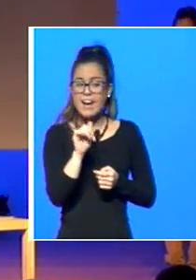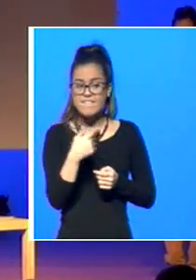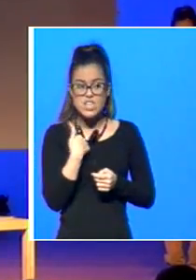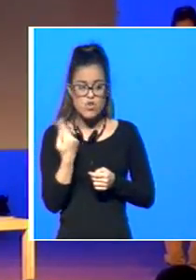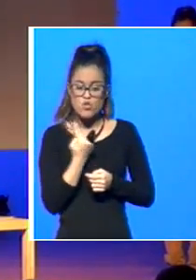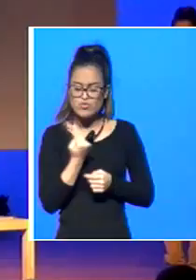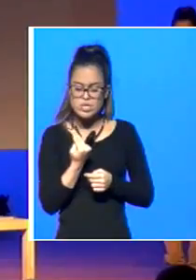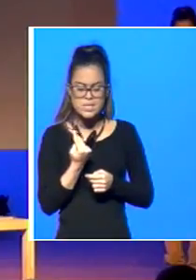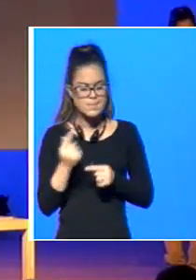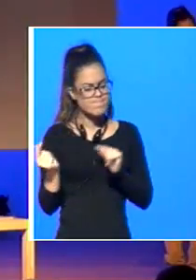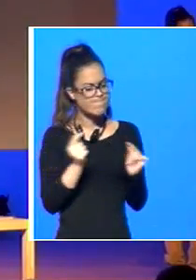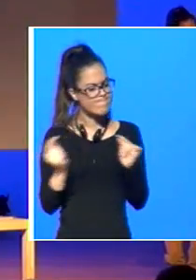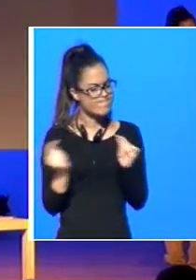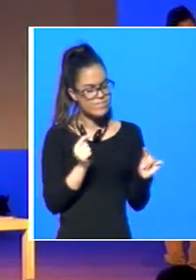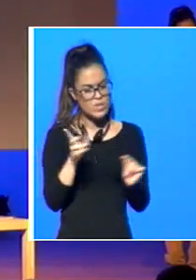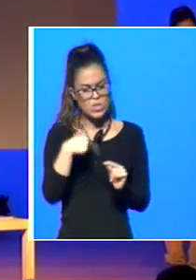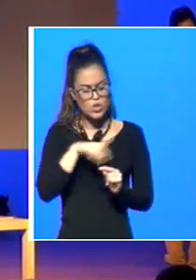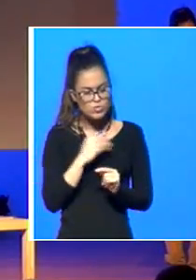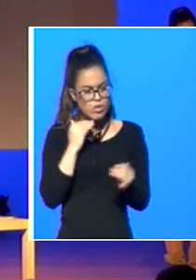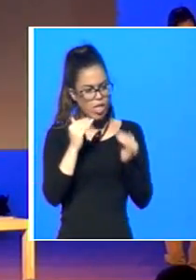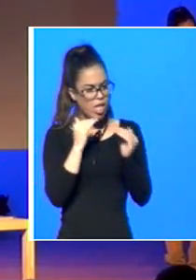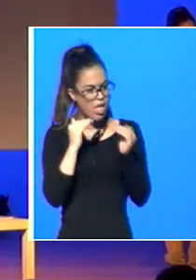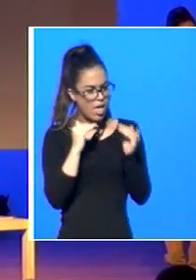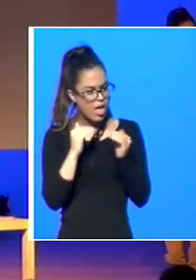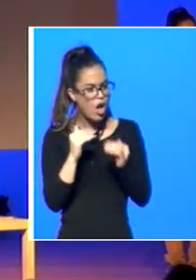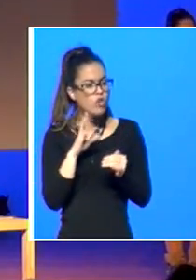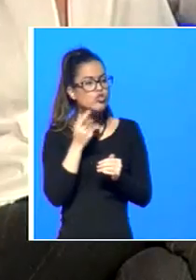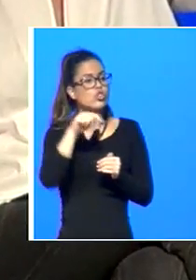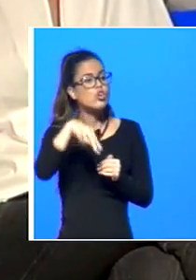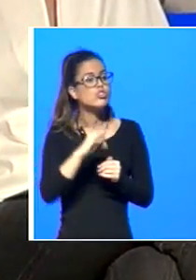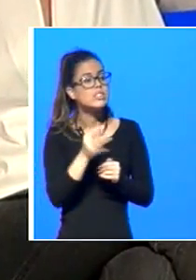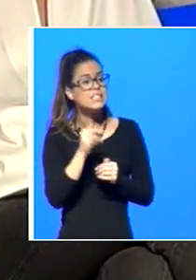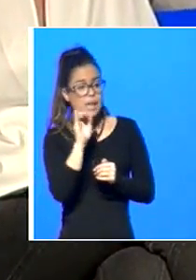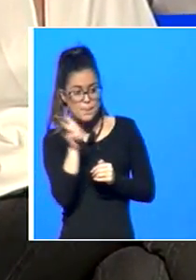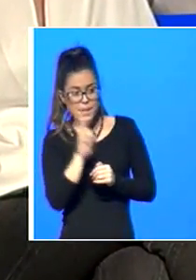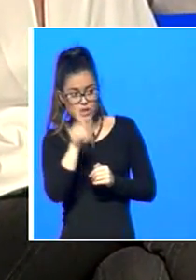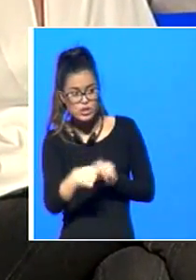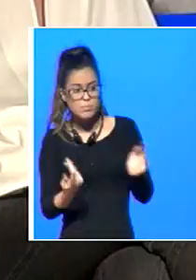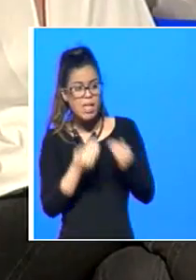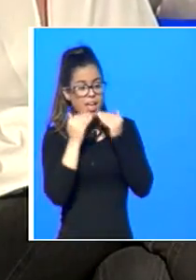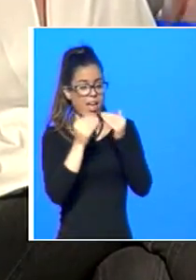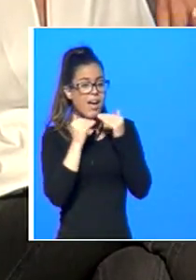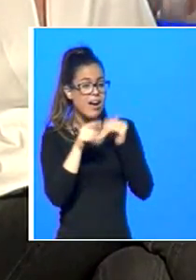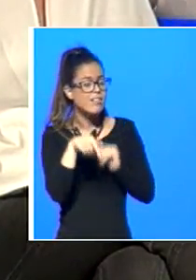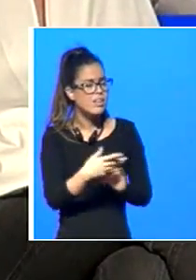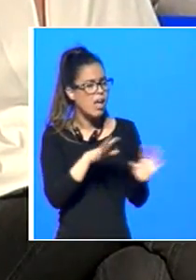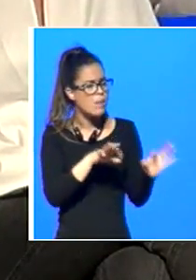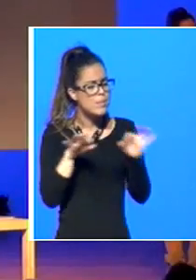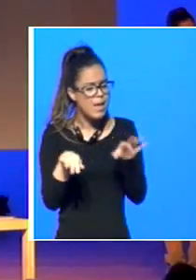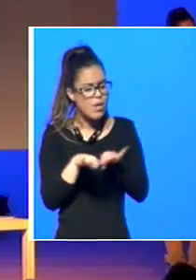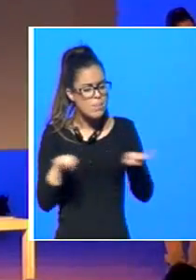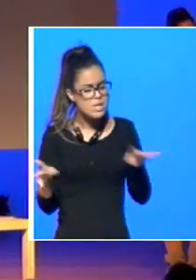quien Rafa y yo sí que hablamos también con Porfi, que está allí, y antes de que se me olvide, que también nos ayudó en un inicio a preparar esta mesa y